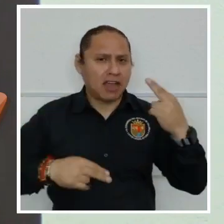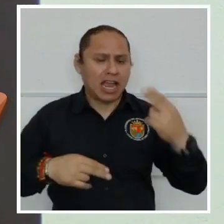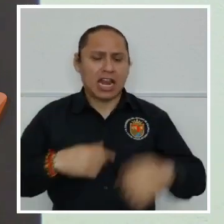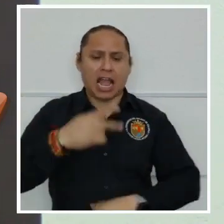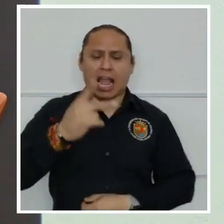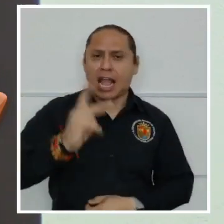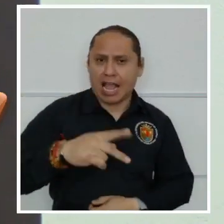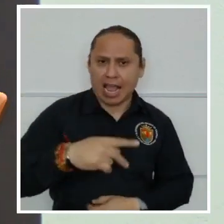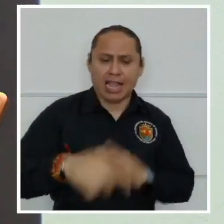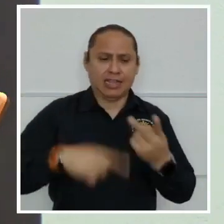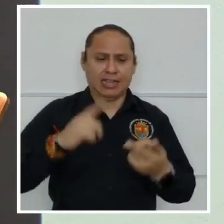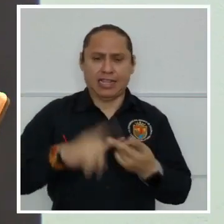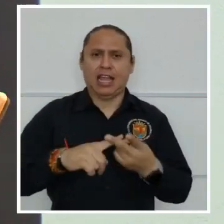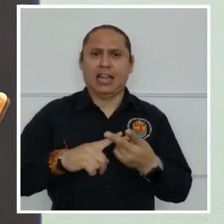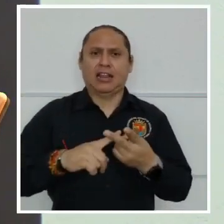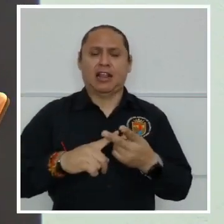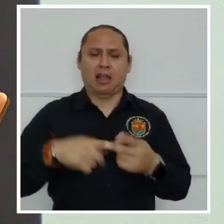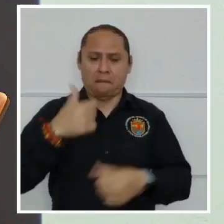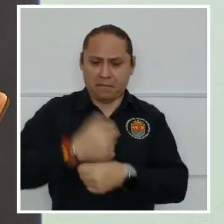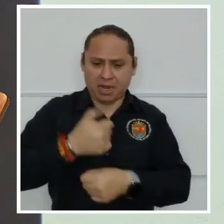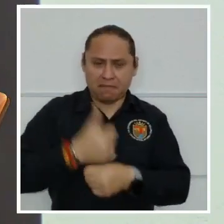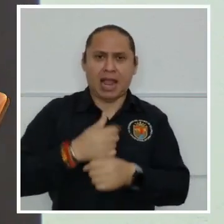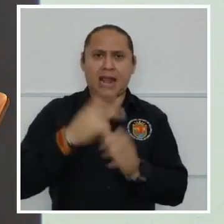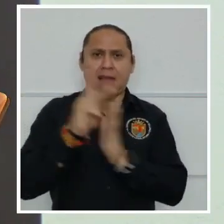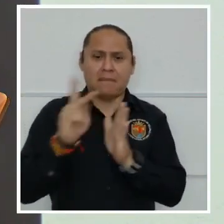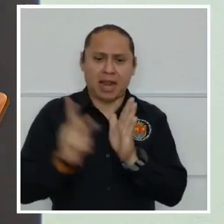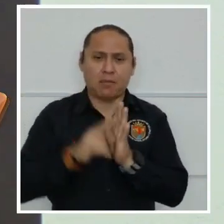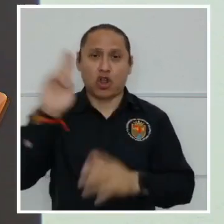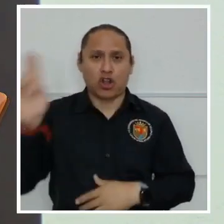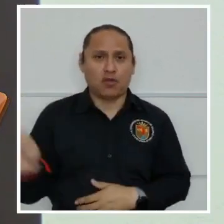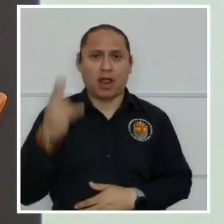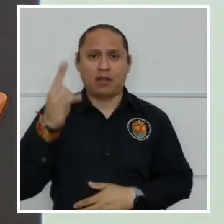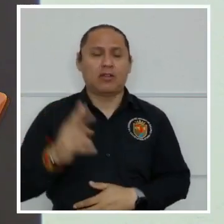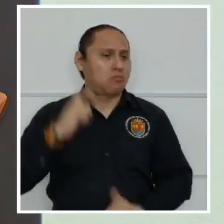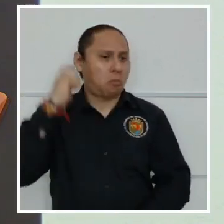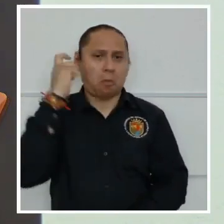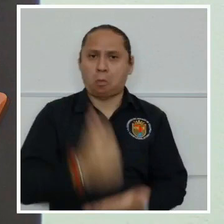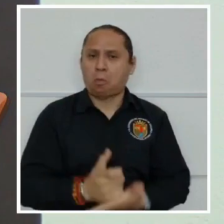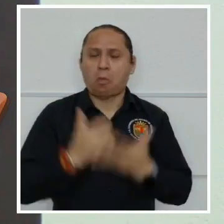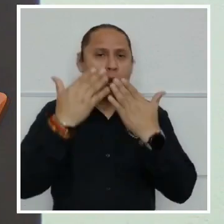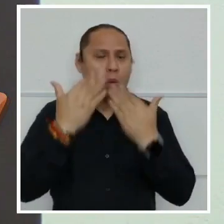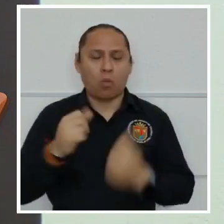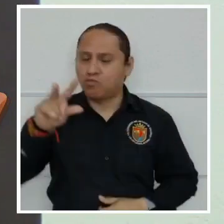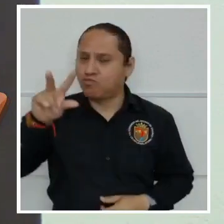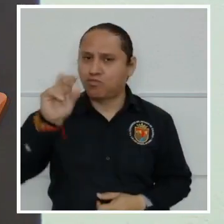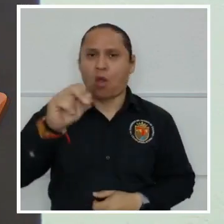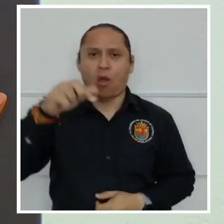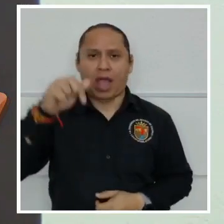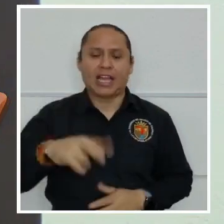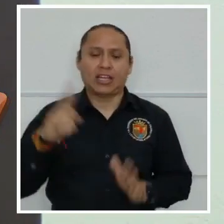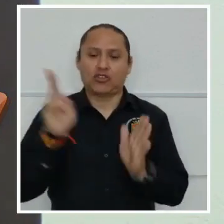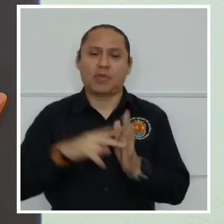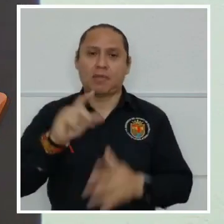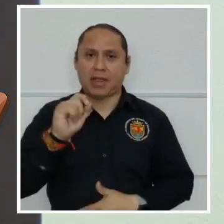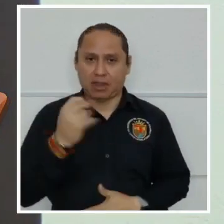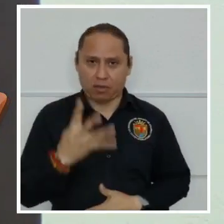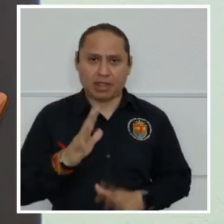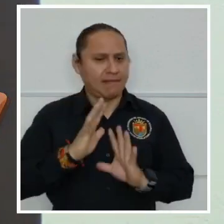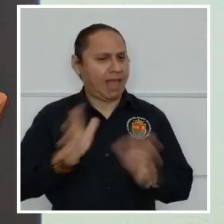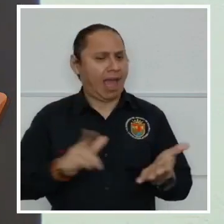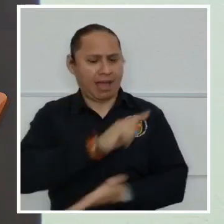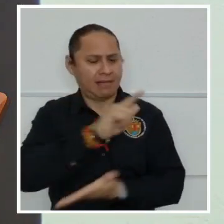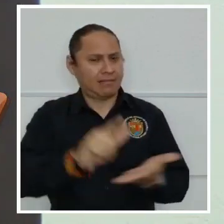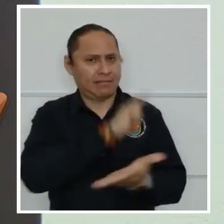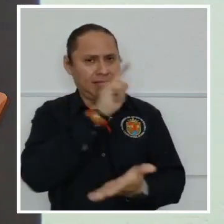desde kinder hasta universidad, se pague agua potable en este ejercicio del 2024. Y debería quedar